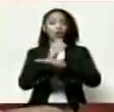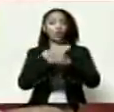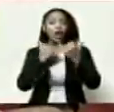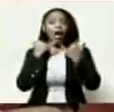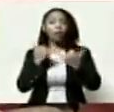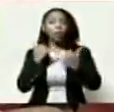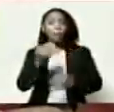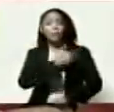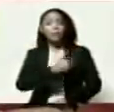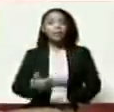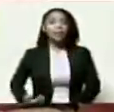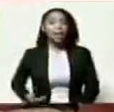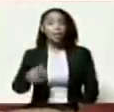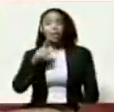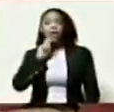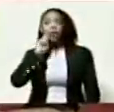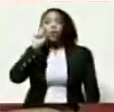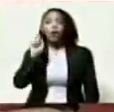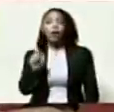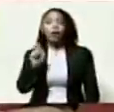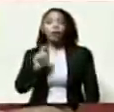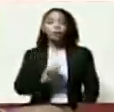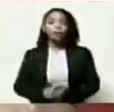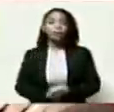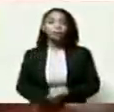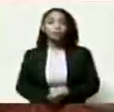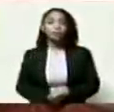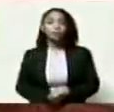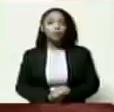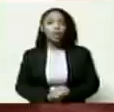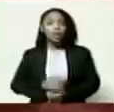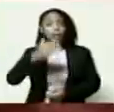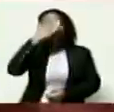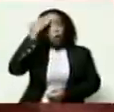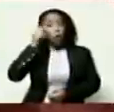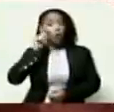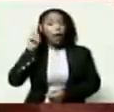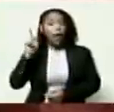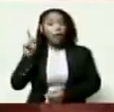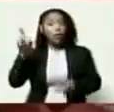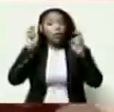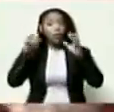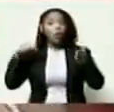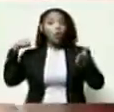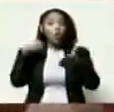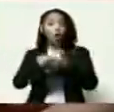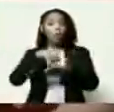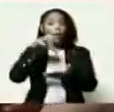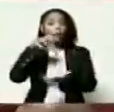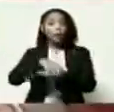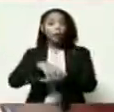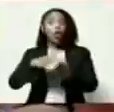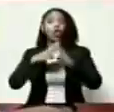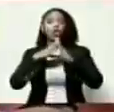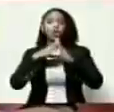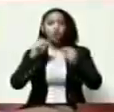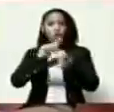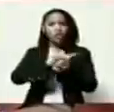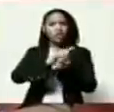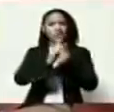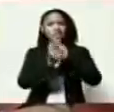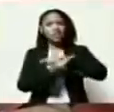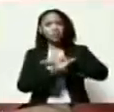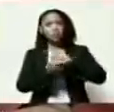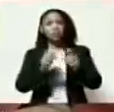del actual presidente de Ucrania. Se les olvidó que ellos son producto de un golpe de Estado. Todo se revierte, ¿ves?